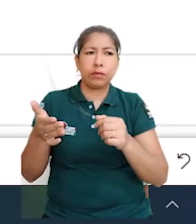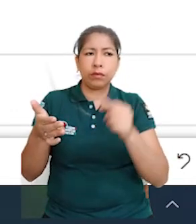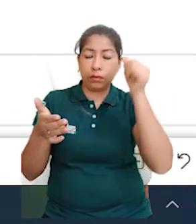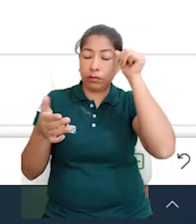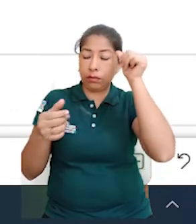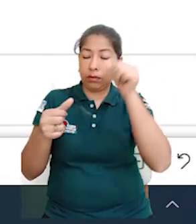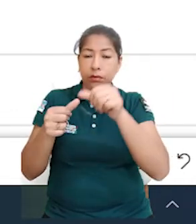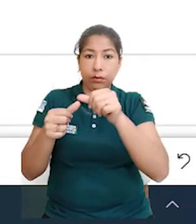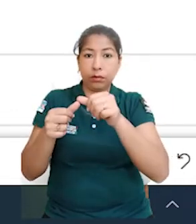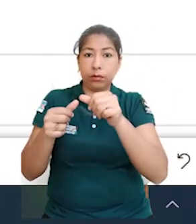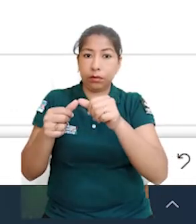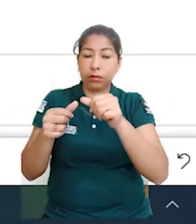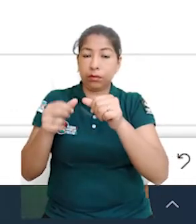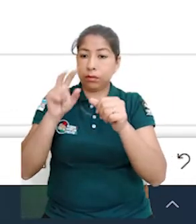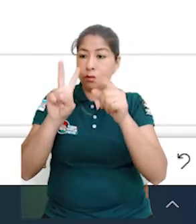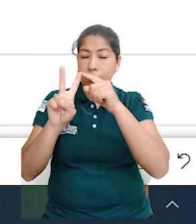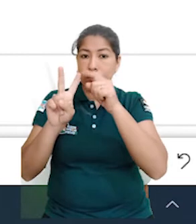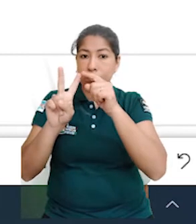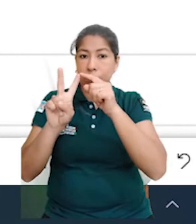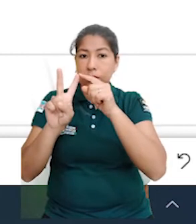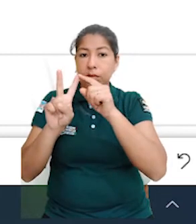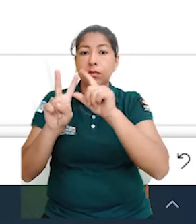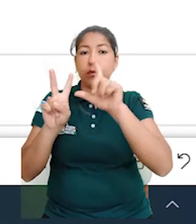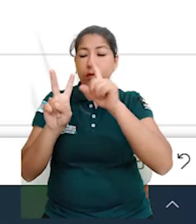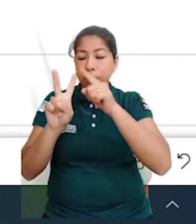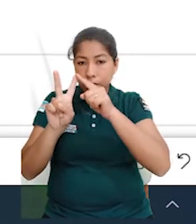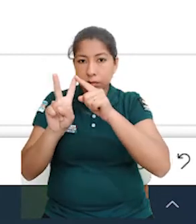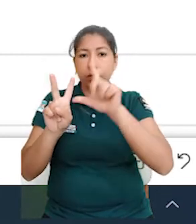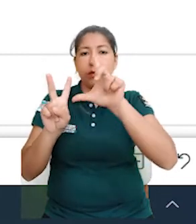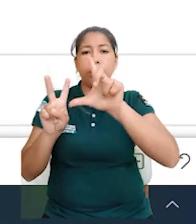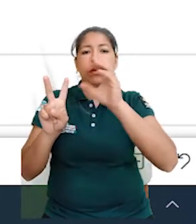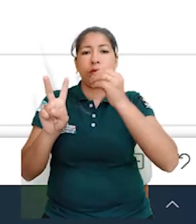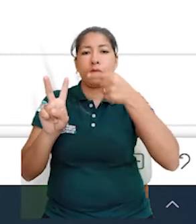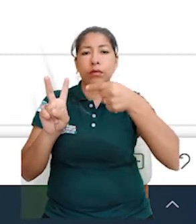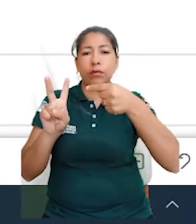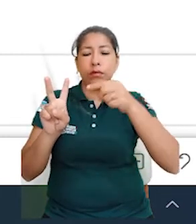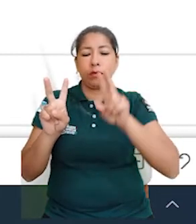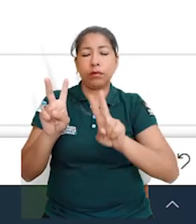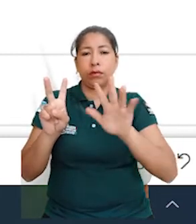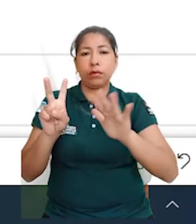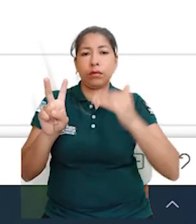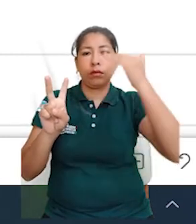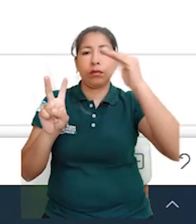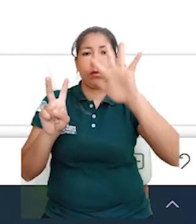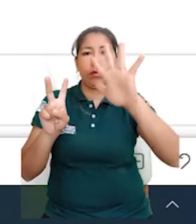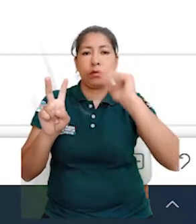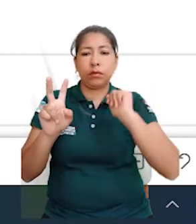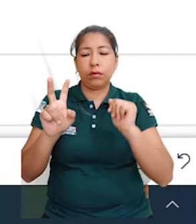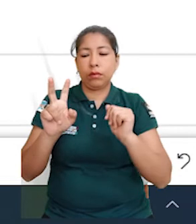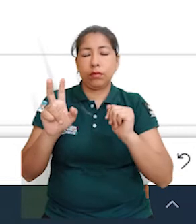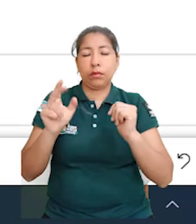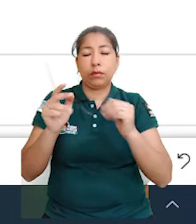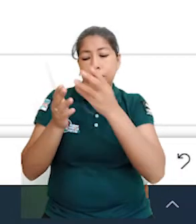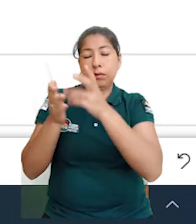2, como lo podemos observar acá. Entonces, 2 logaritmo de 25, adelantamos en la